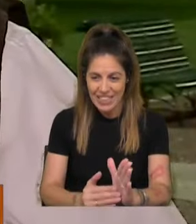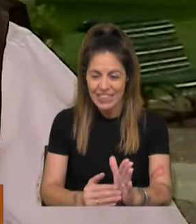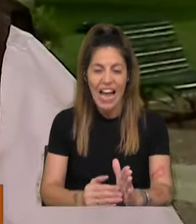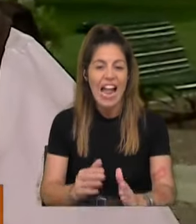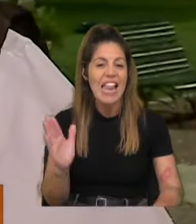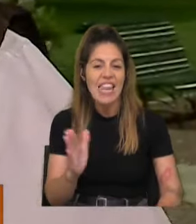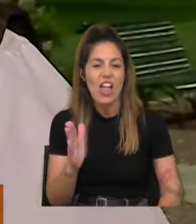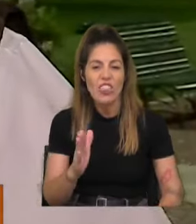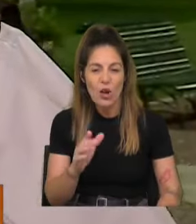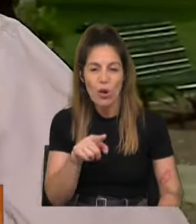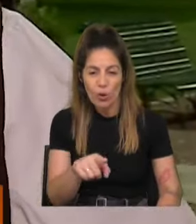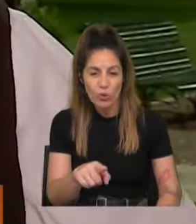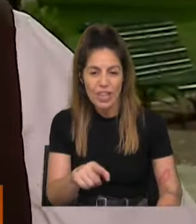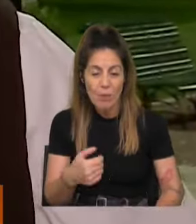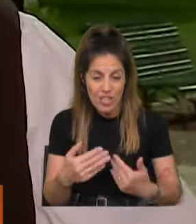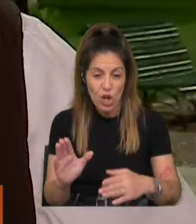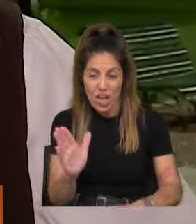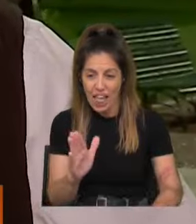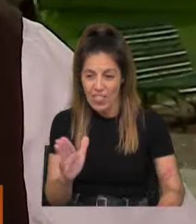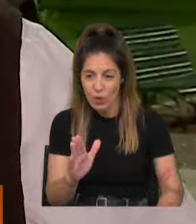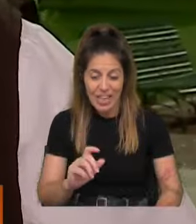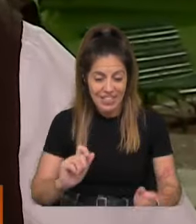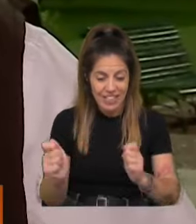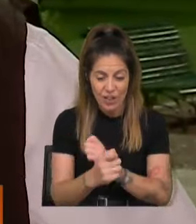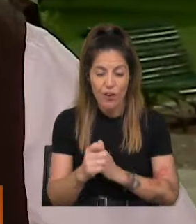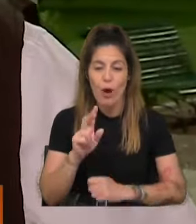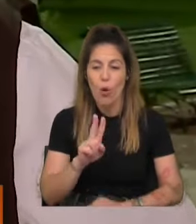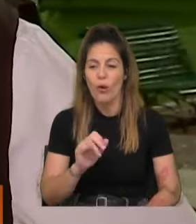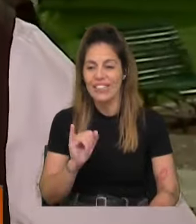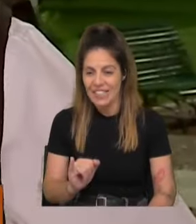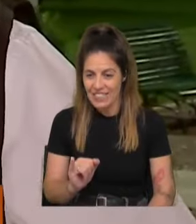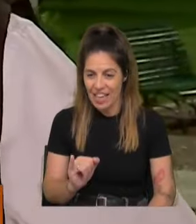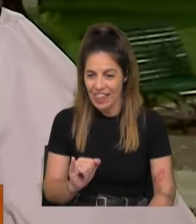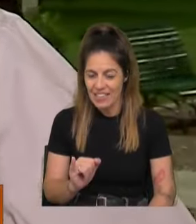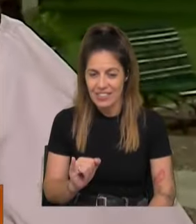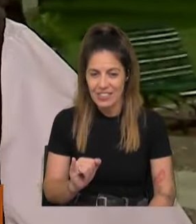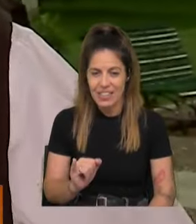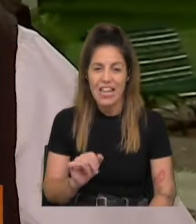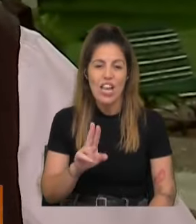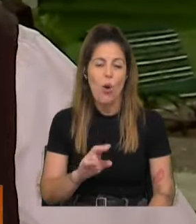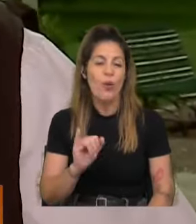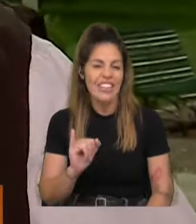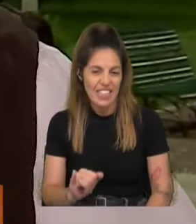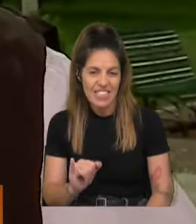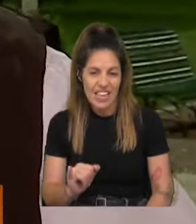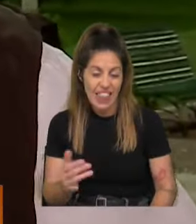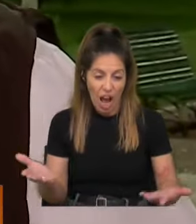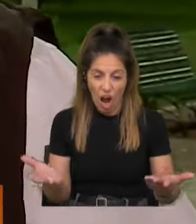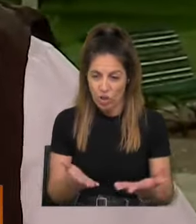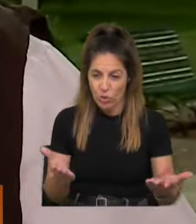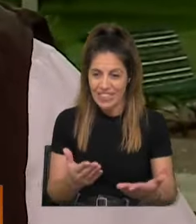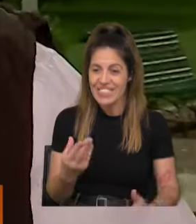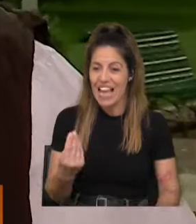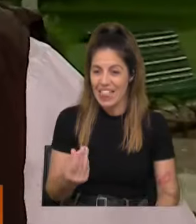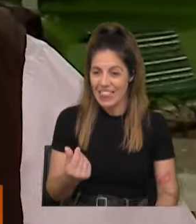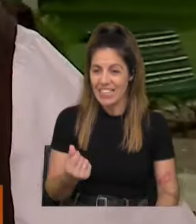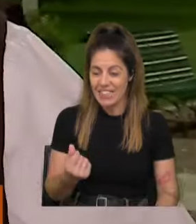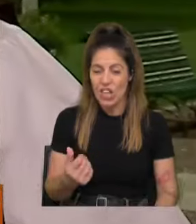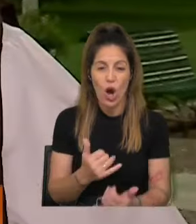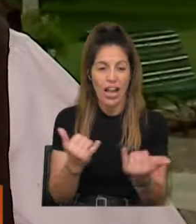inicial de cuando usted tomó la deuda se transforma unidades indexadas bueno la unidad indexada actualiza el dinero al